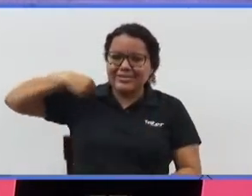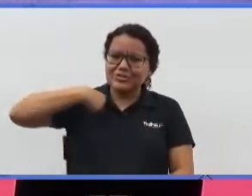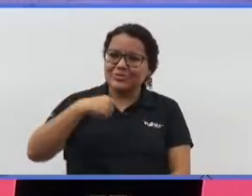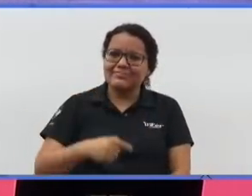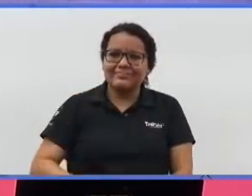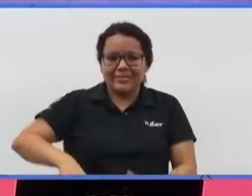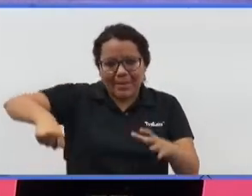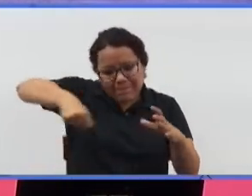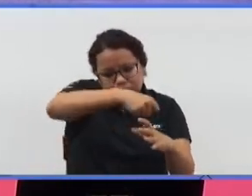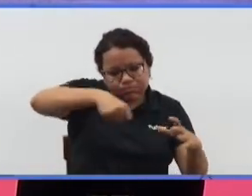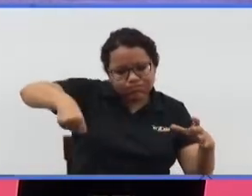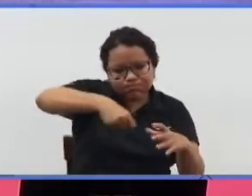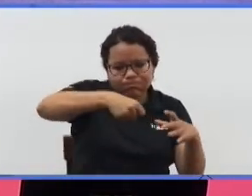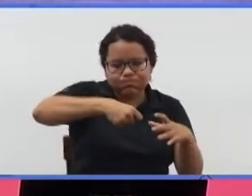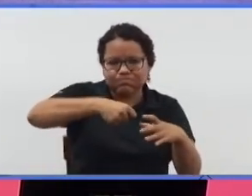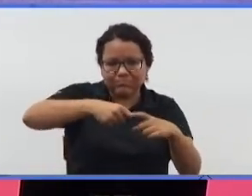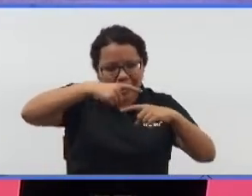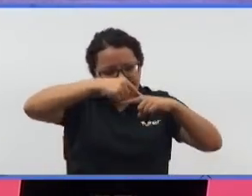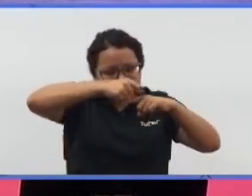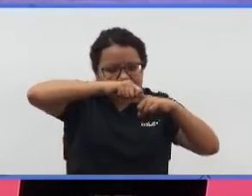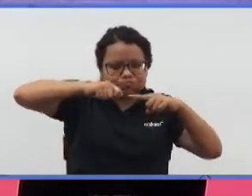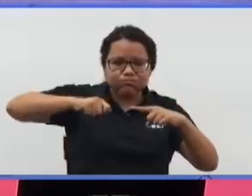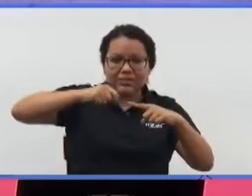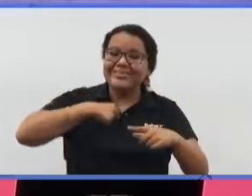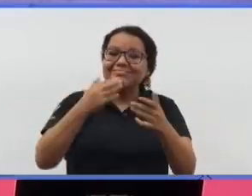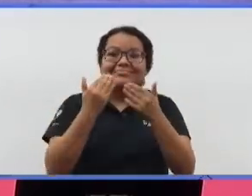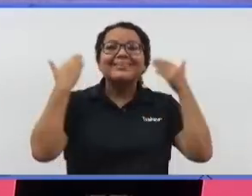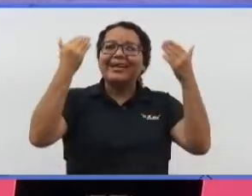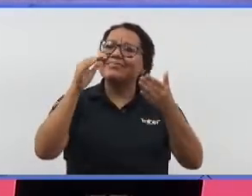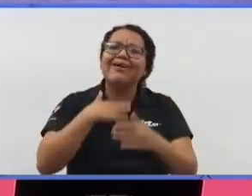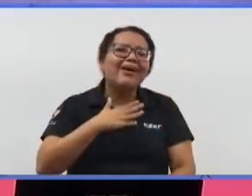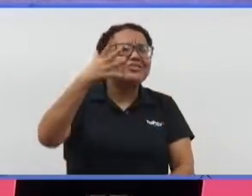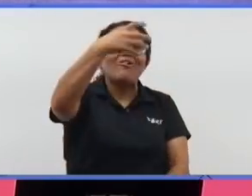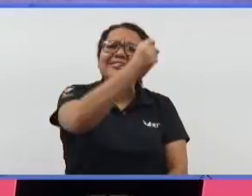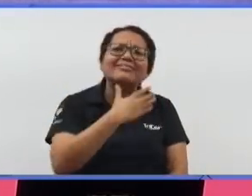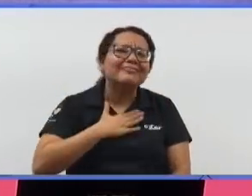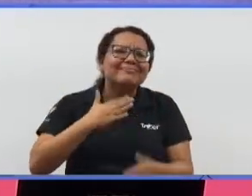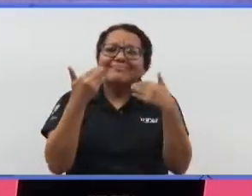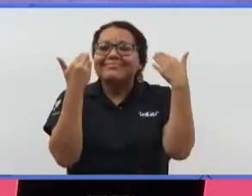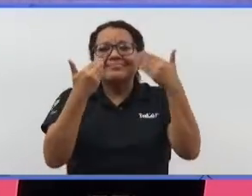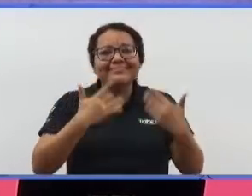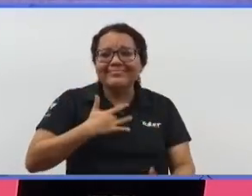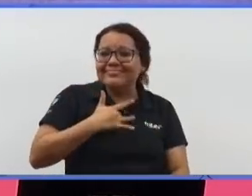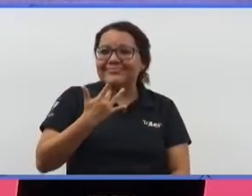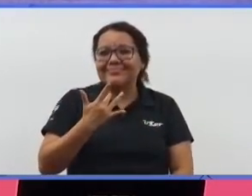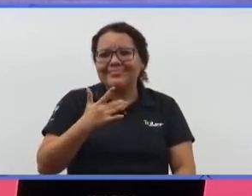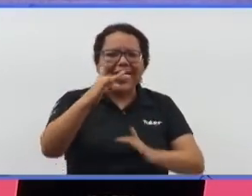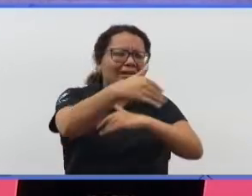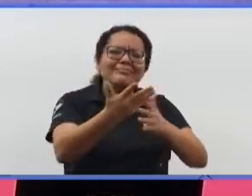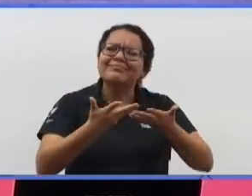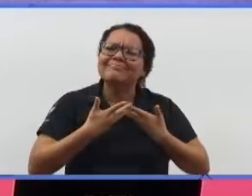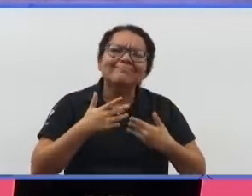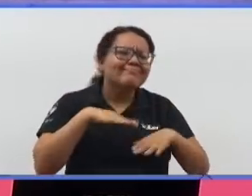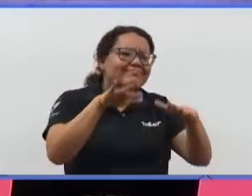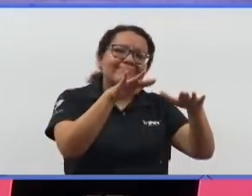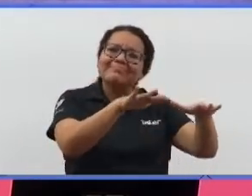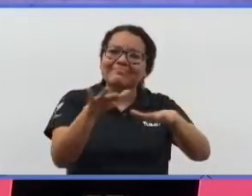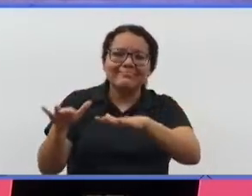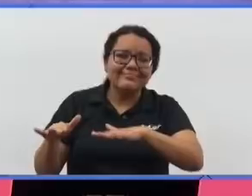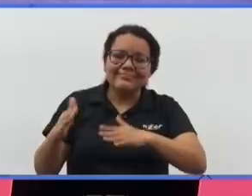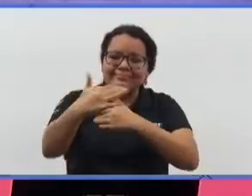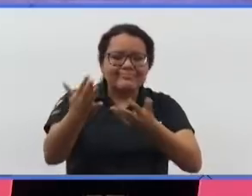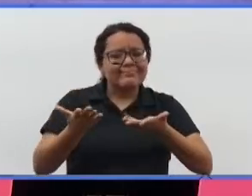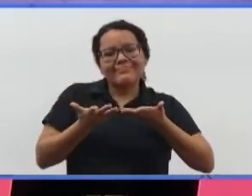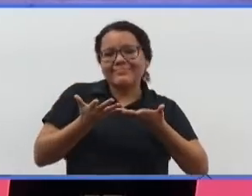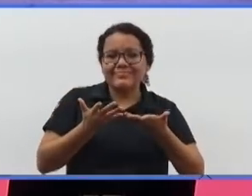colgate palmolive y uno se siente alegre uno se siente alegre que que le den a algo que que se saque a algo que